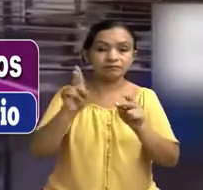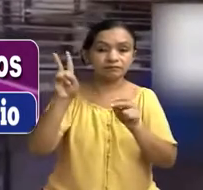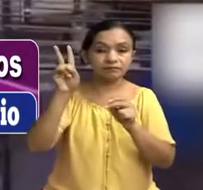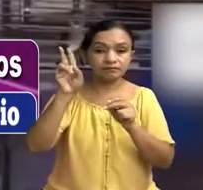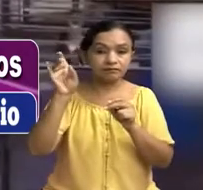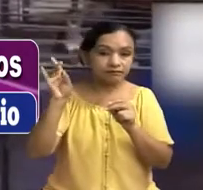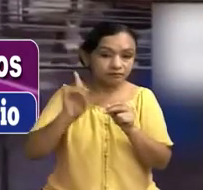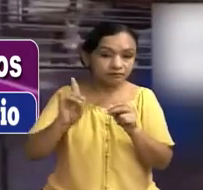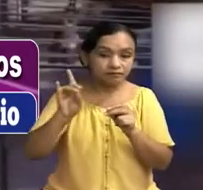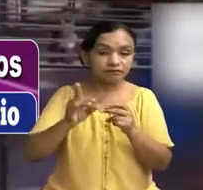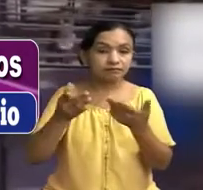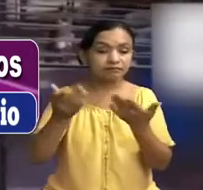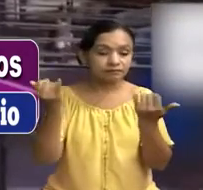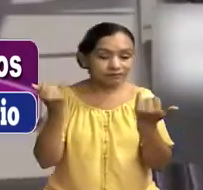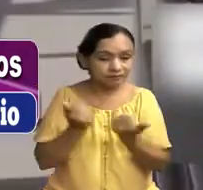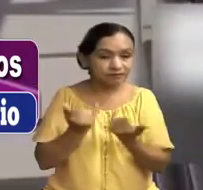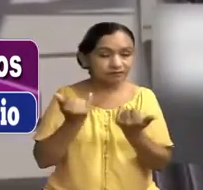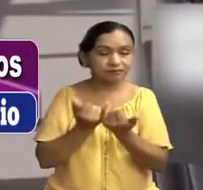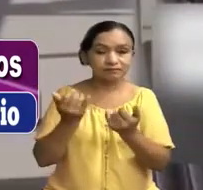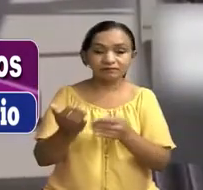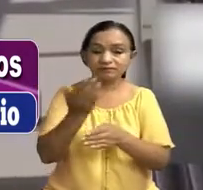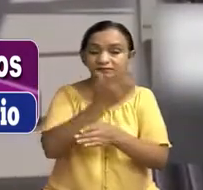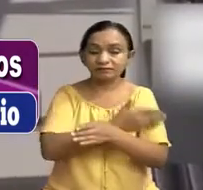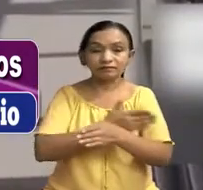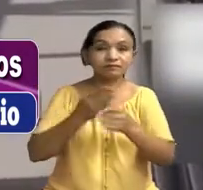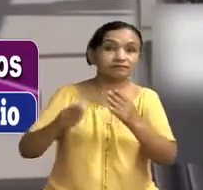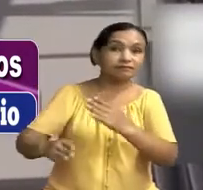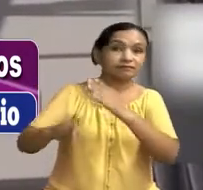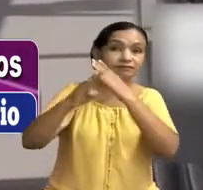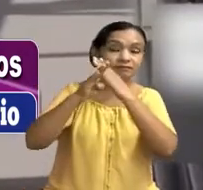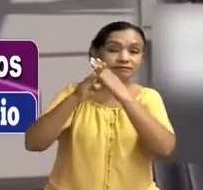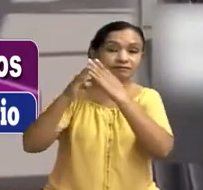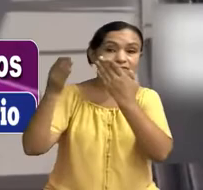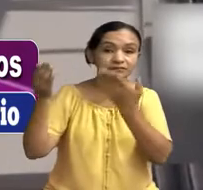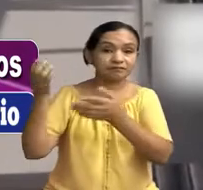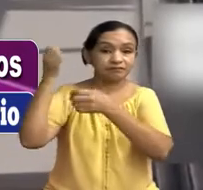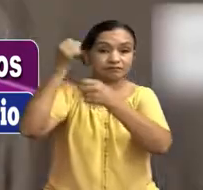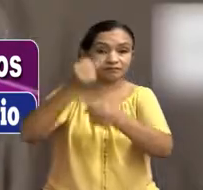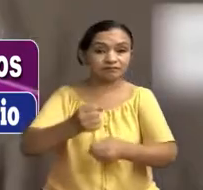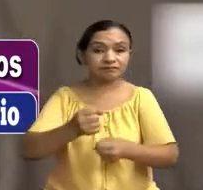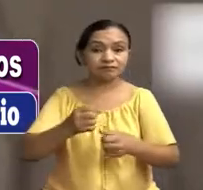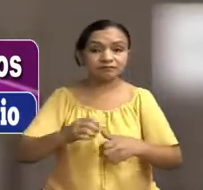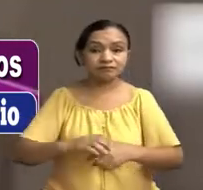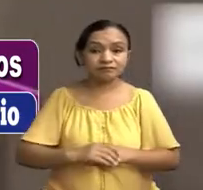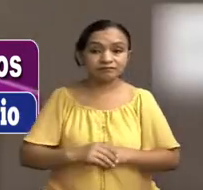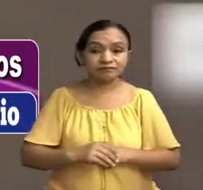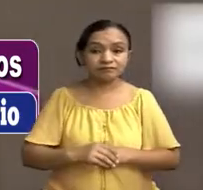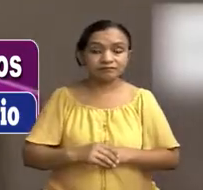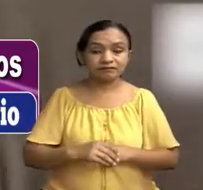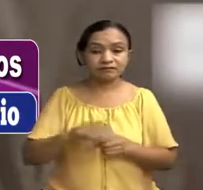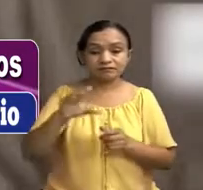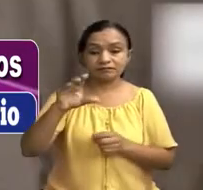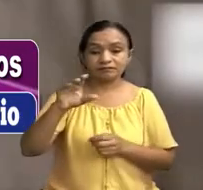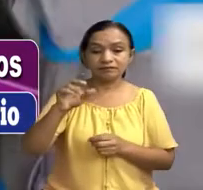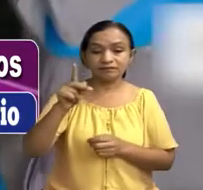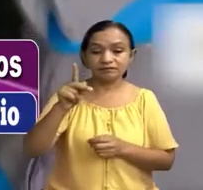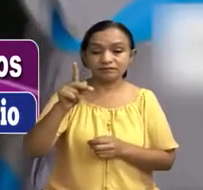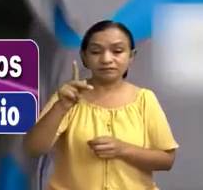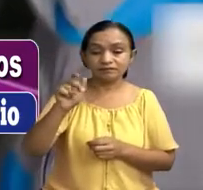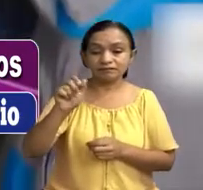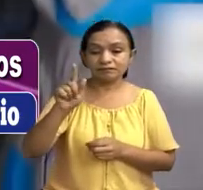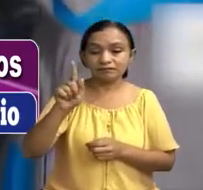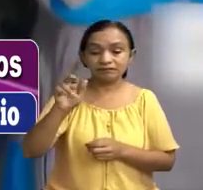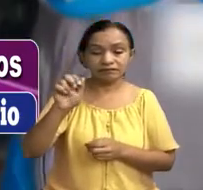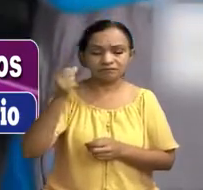que es una resistencia histórica, que viene del colonialismo. Mire, y me matarán, dice Qatari. Tupac Qatari, voy a morir,